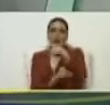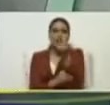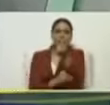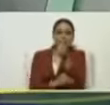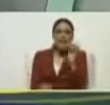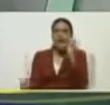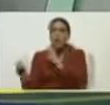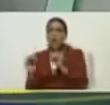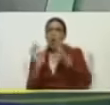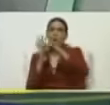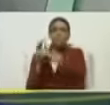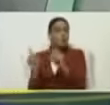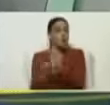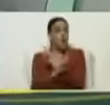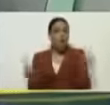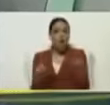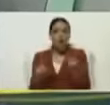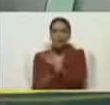sin ladrones.